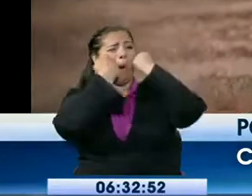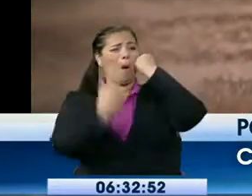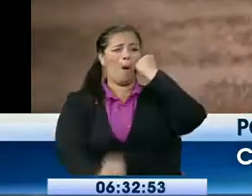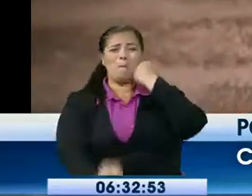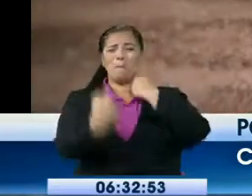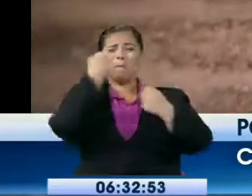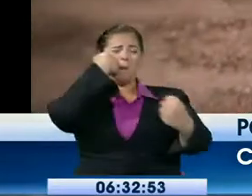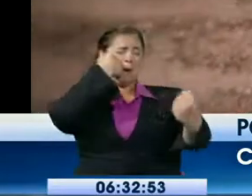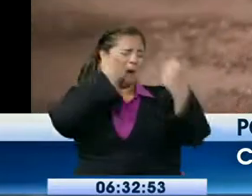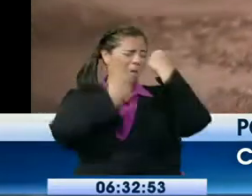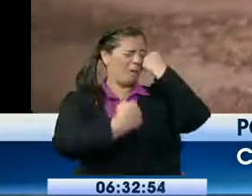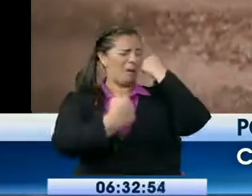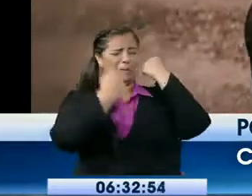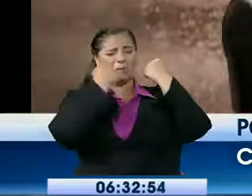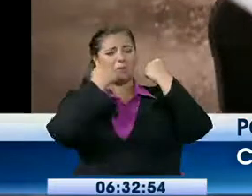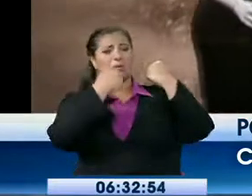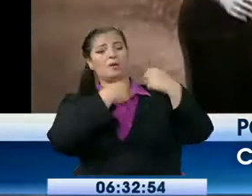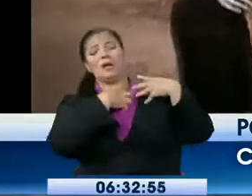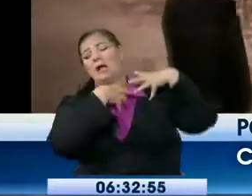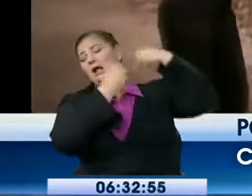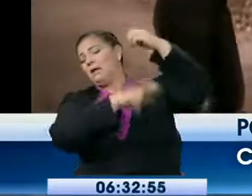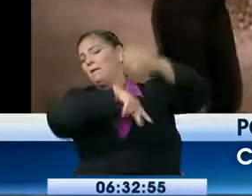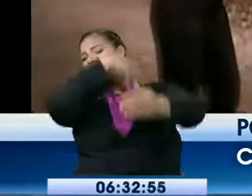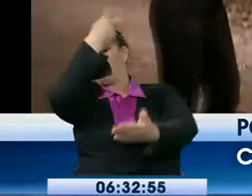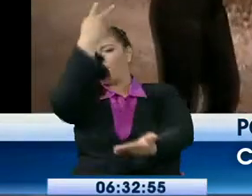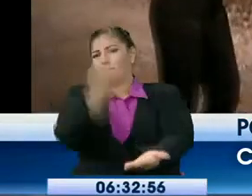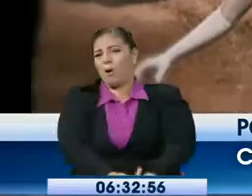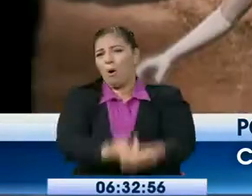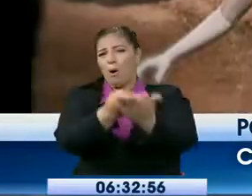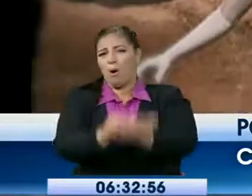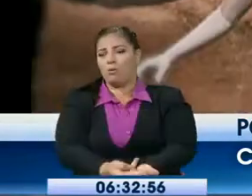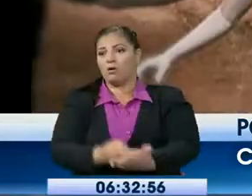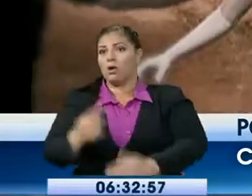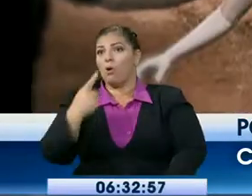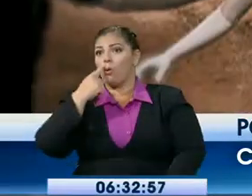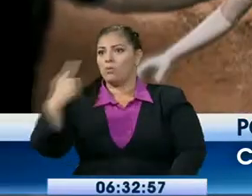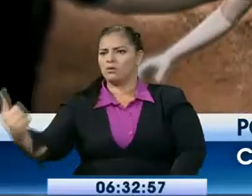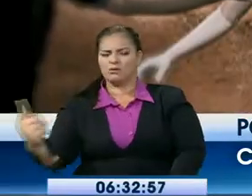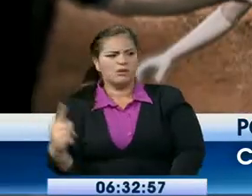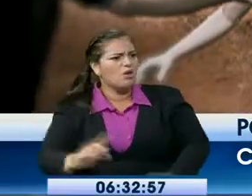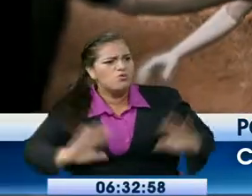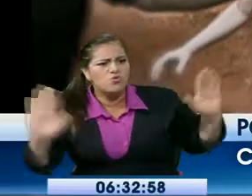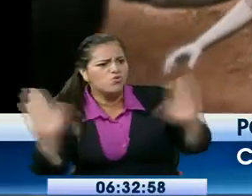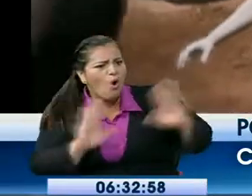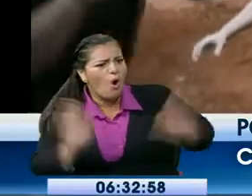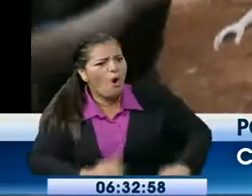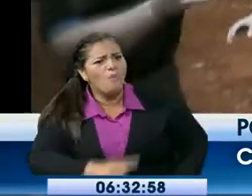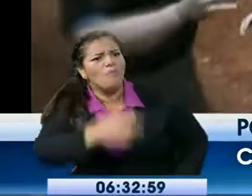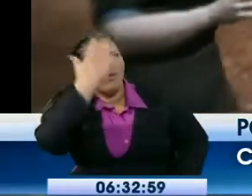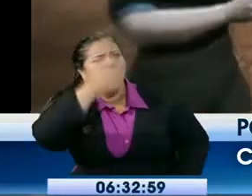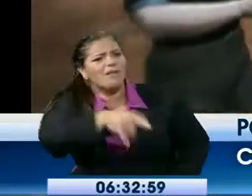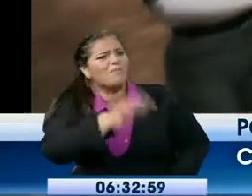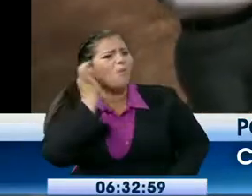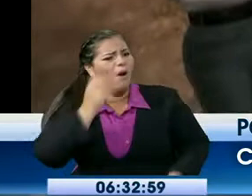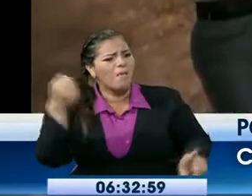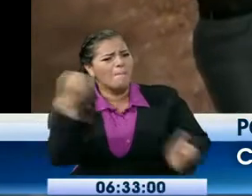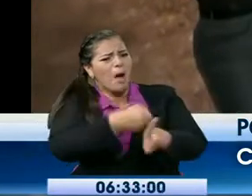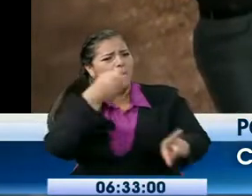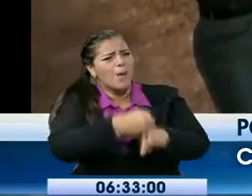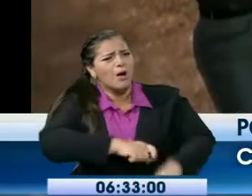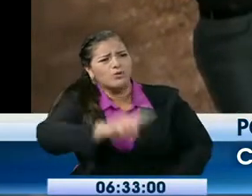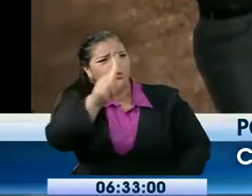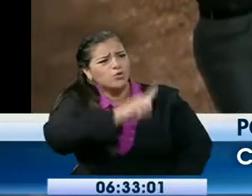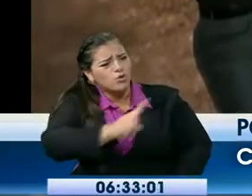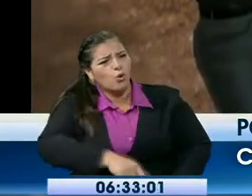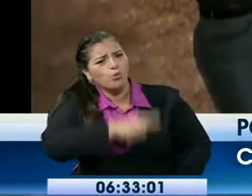mamá, que pelearan ellos, que él era hombre, que eso, que lo otro. Bueno, y comenzó a agredirlos con insultos. Entonces el tipo